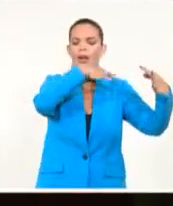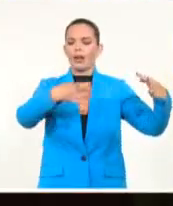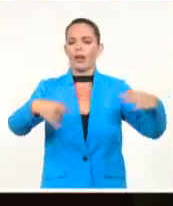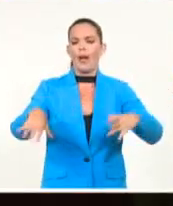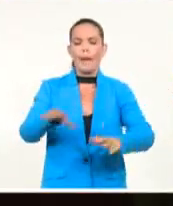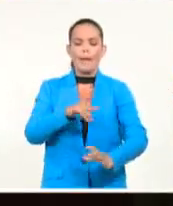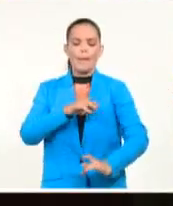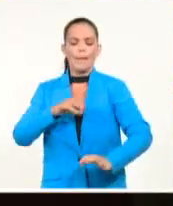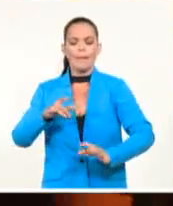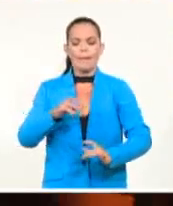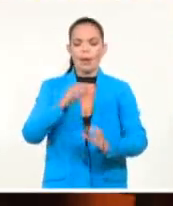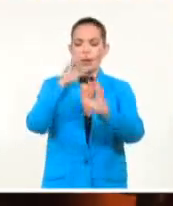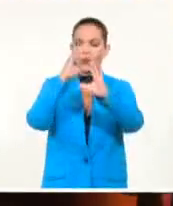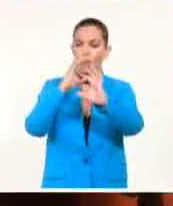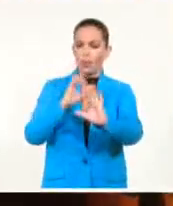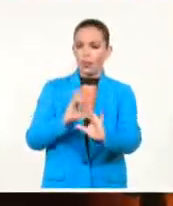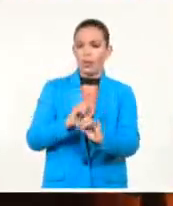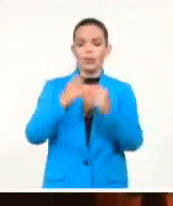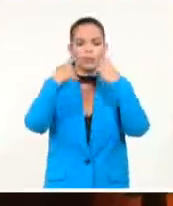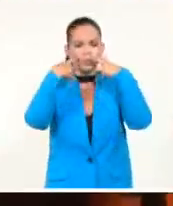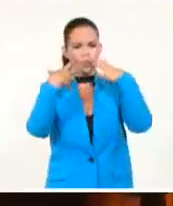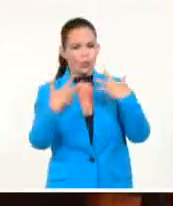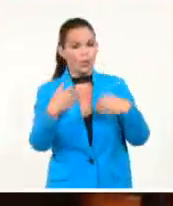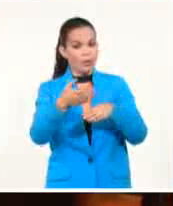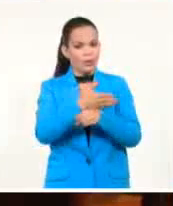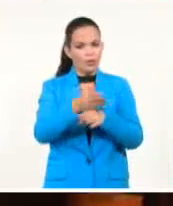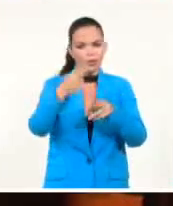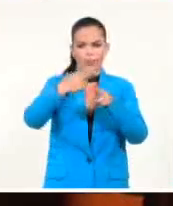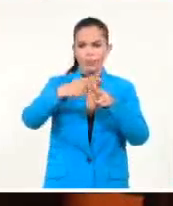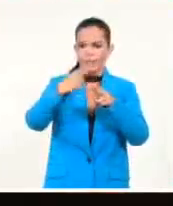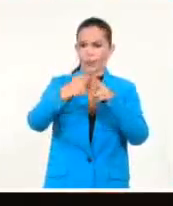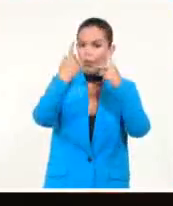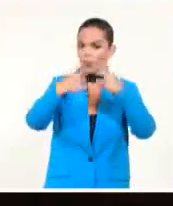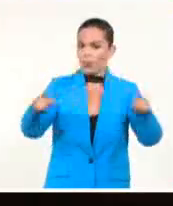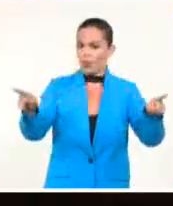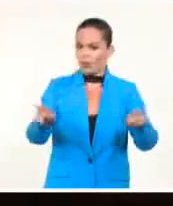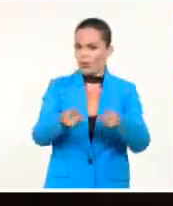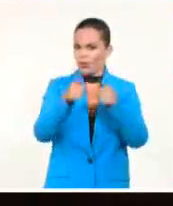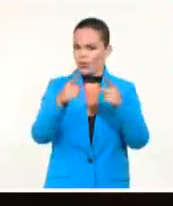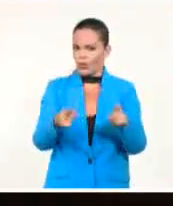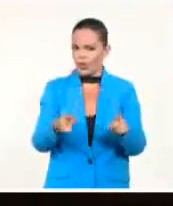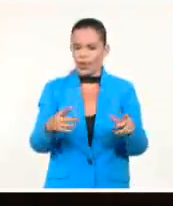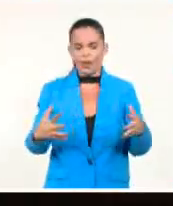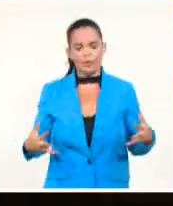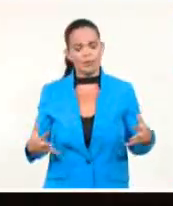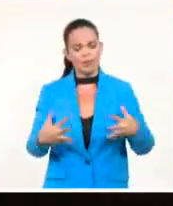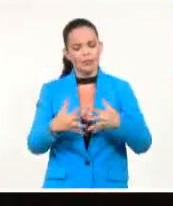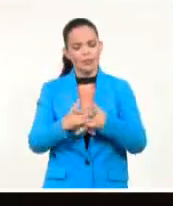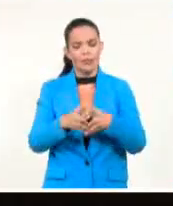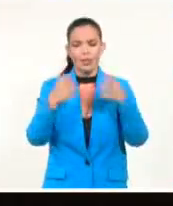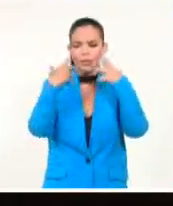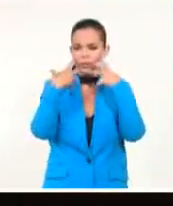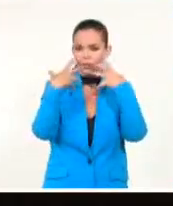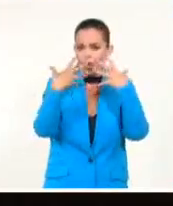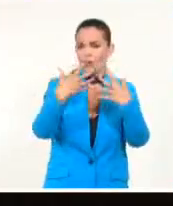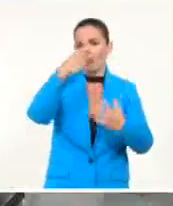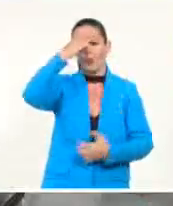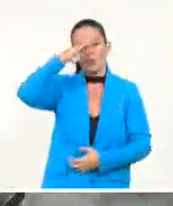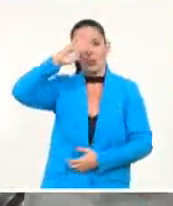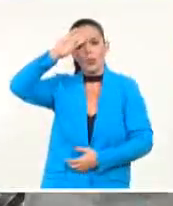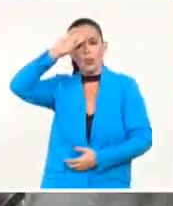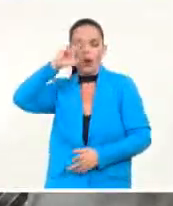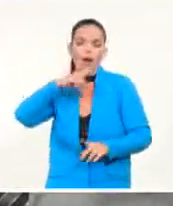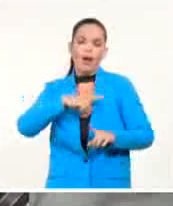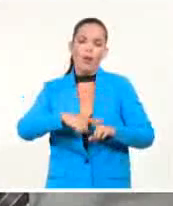representativas del pentagrama de las naciones iberoamericanas para concluir el periplo con icónicos temas cubanos de Miguel Matamoros, Tony